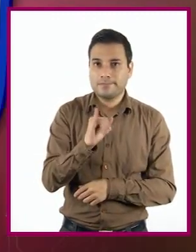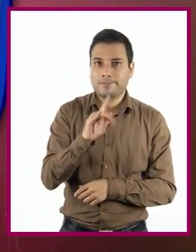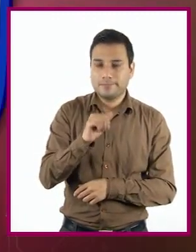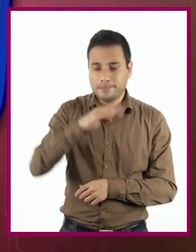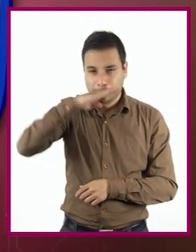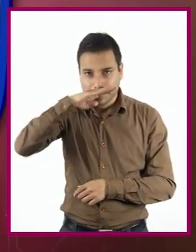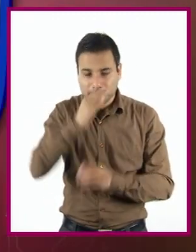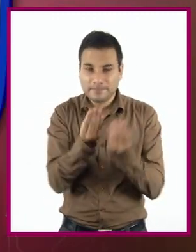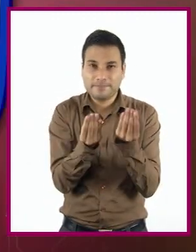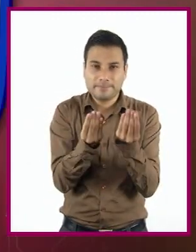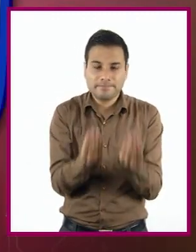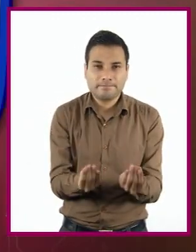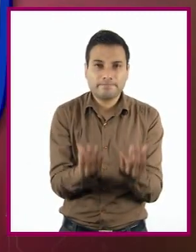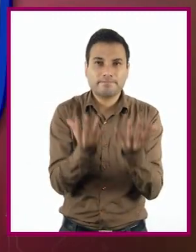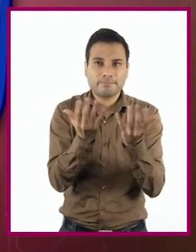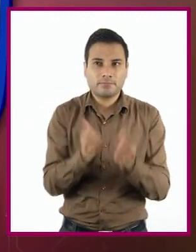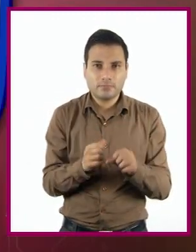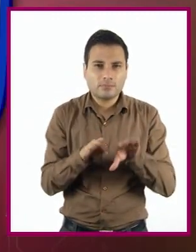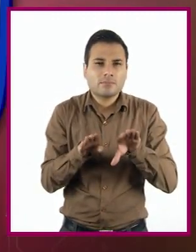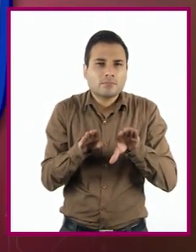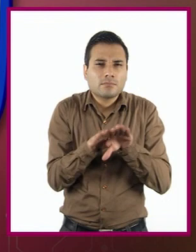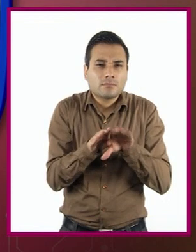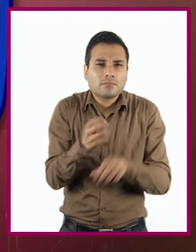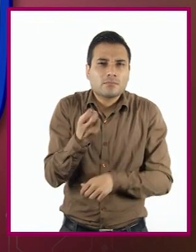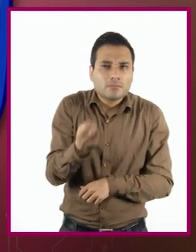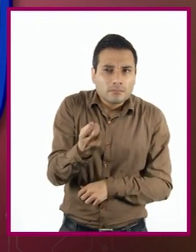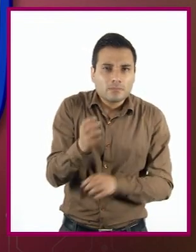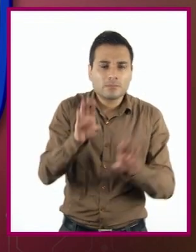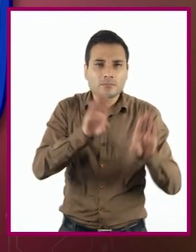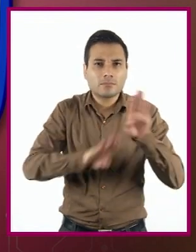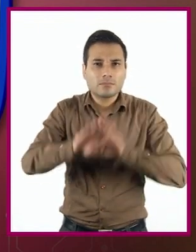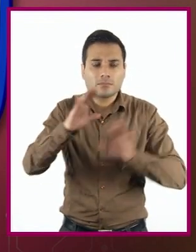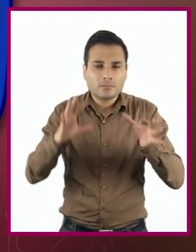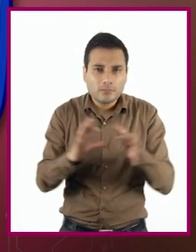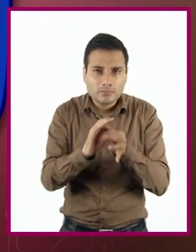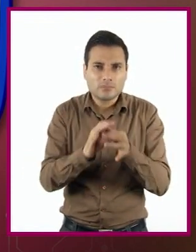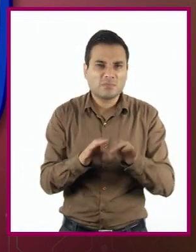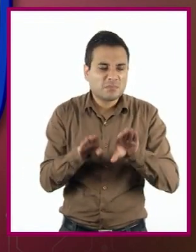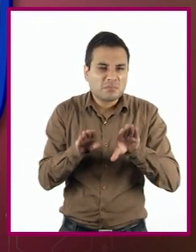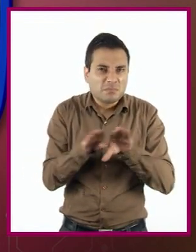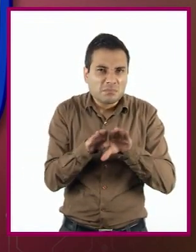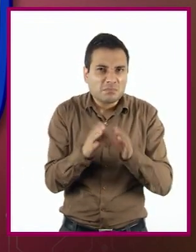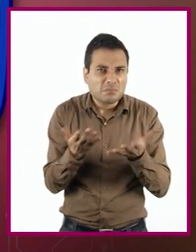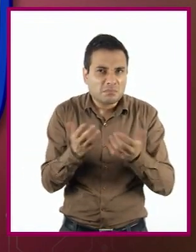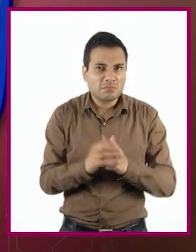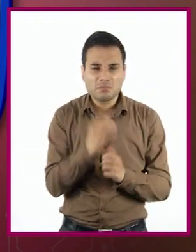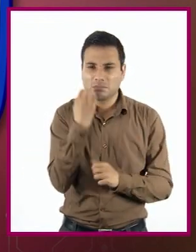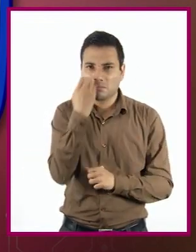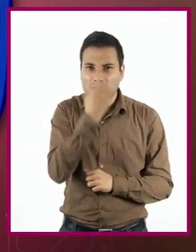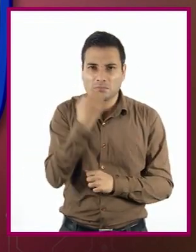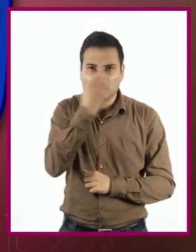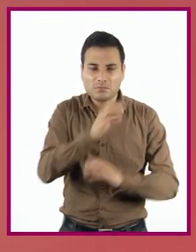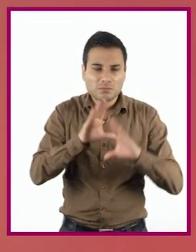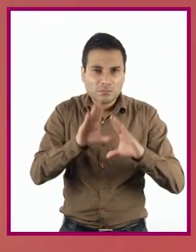maíz, cómo ese saber se pone en relación con la biología y la química que se enseña en las